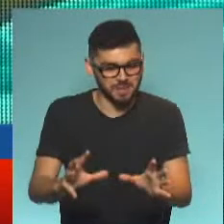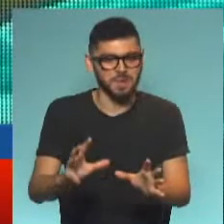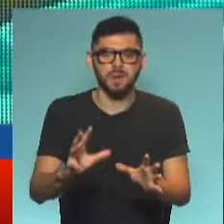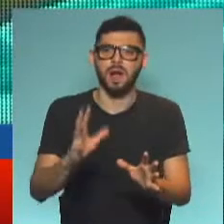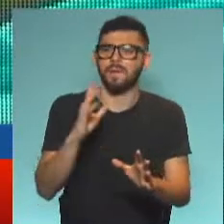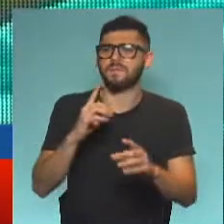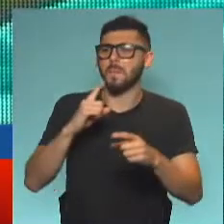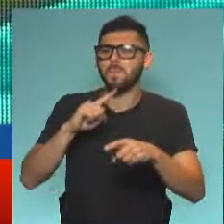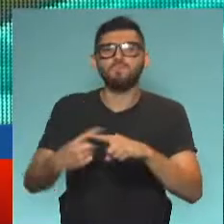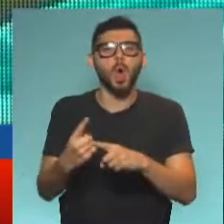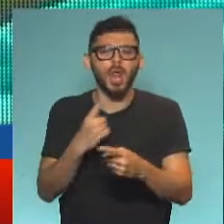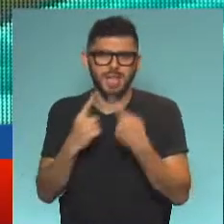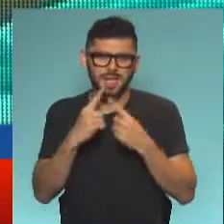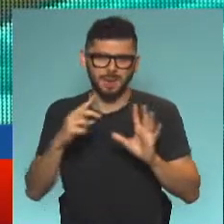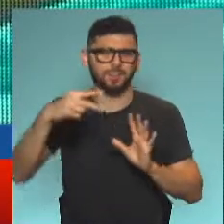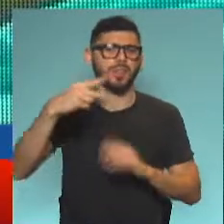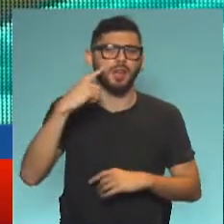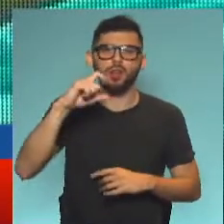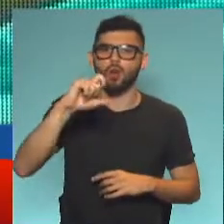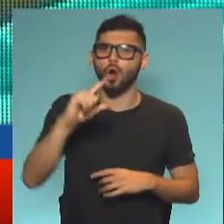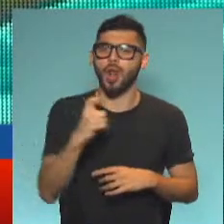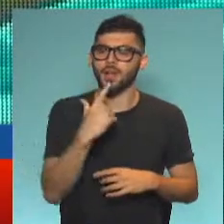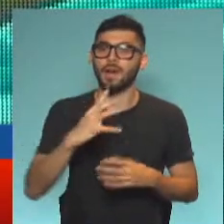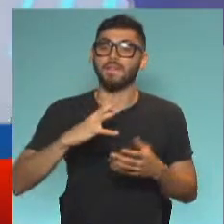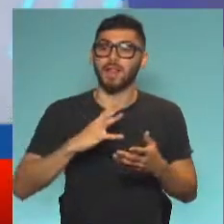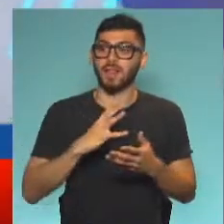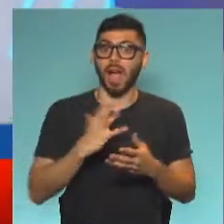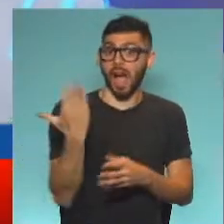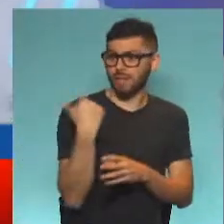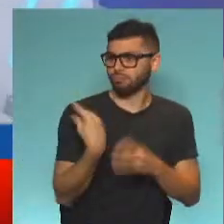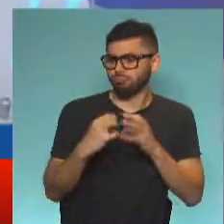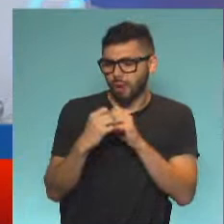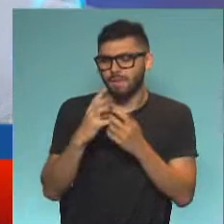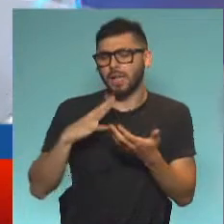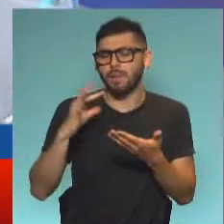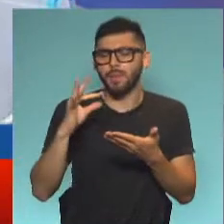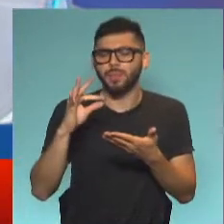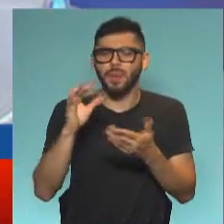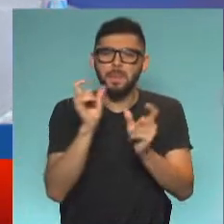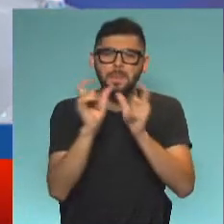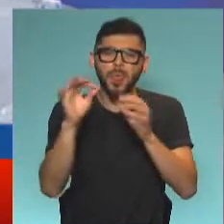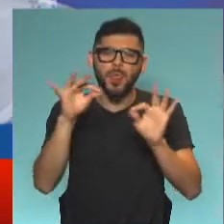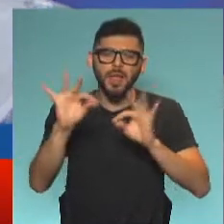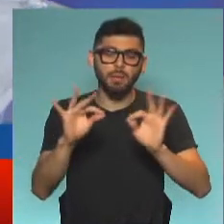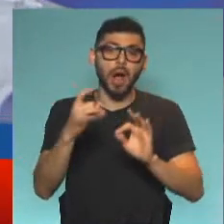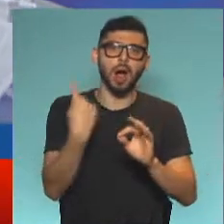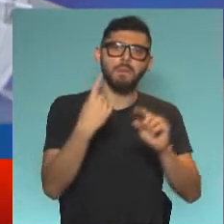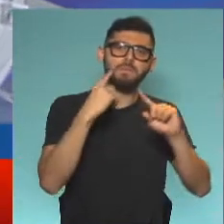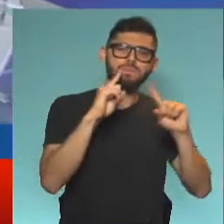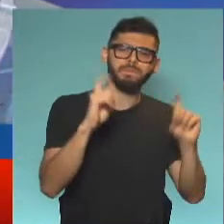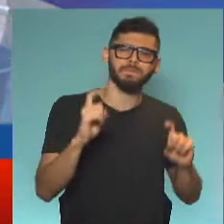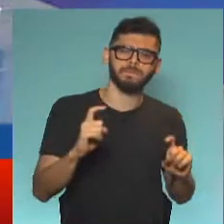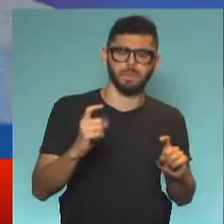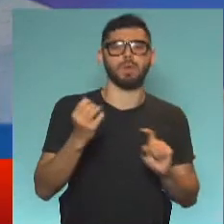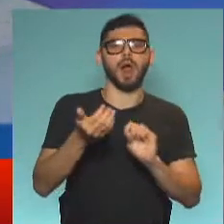había que esperar la letra fina, decíamos ayer, para algunas preguntas que no tenían respuesta más allá de haber escuchado a Alberto Fernández y